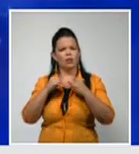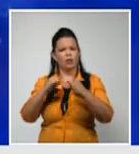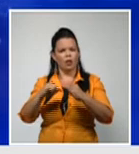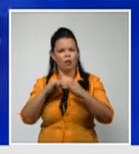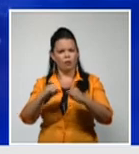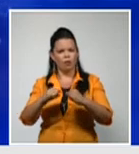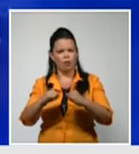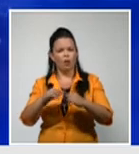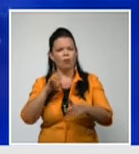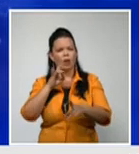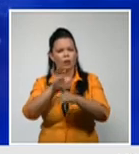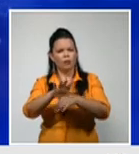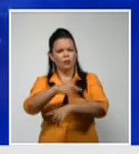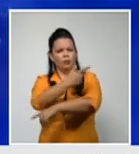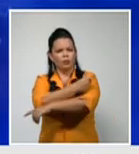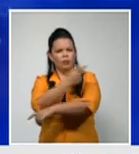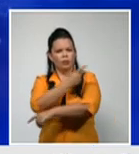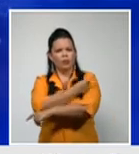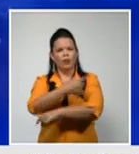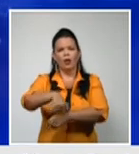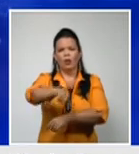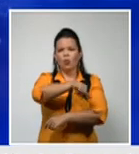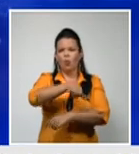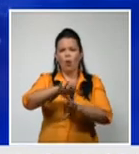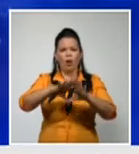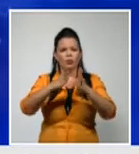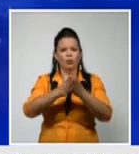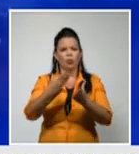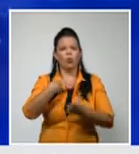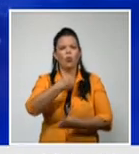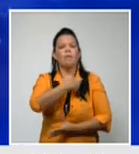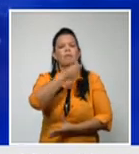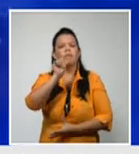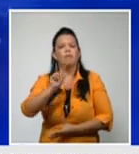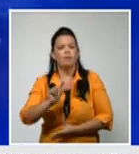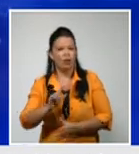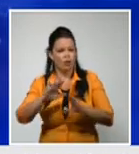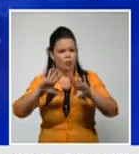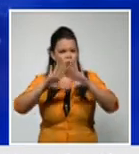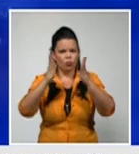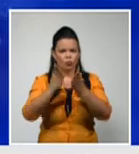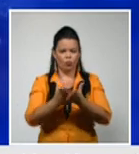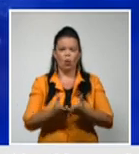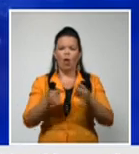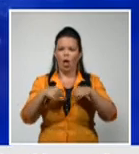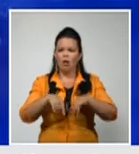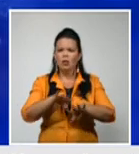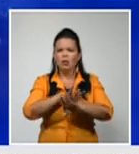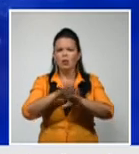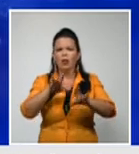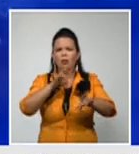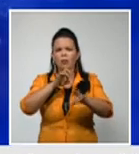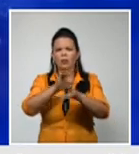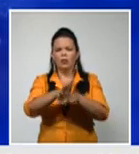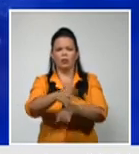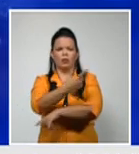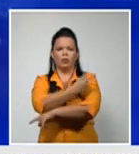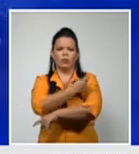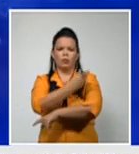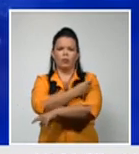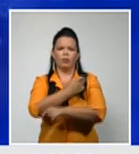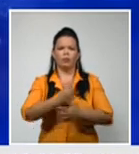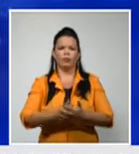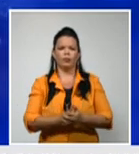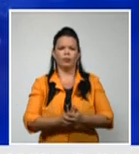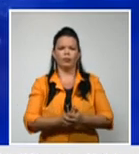población y también al personal de salud, también trascendía en los medios de prensa. Correcto. En las últimas horas. Correcto. Nosotros debemos comenzar ahora en el mes de marzo,